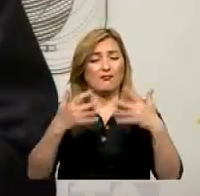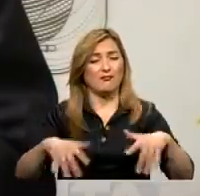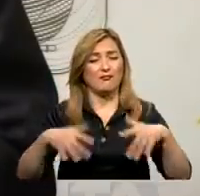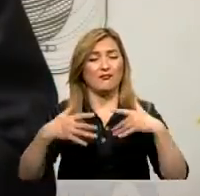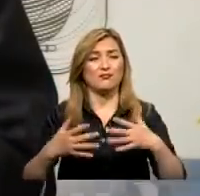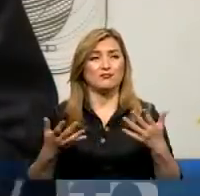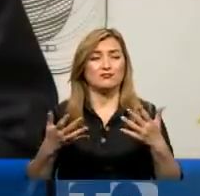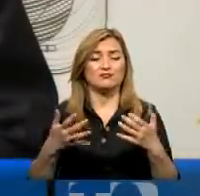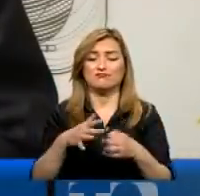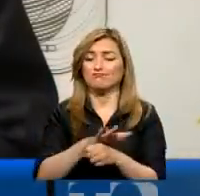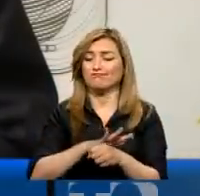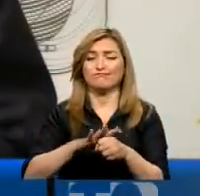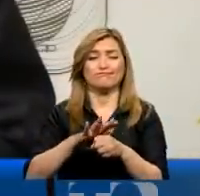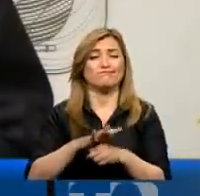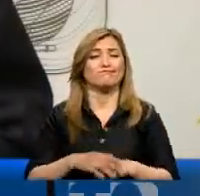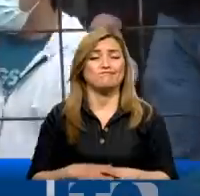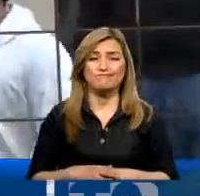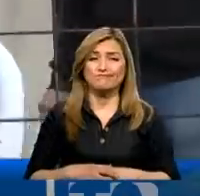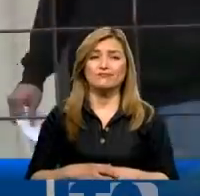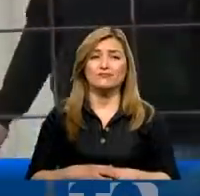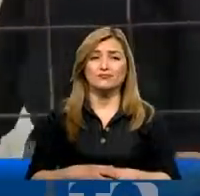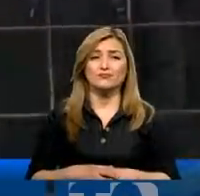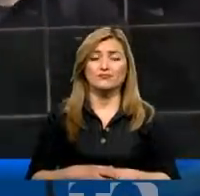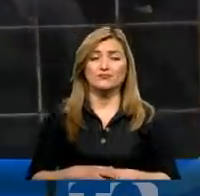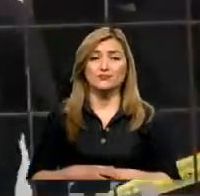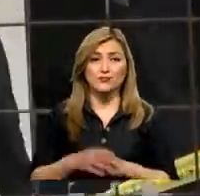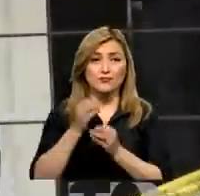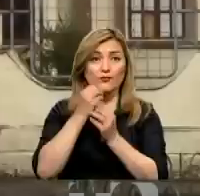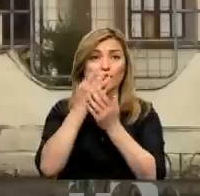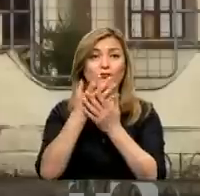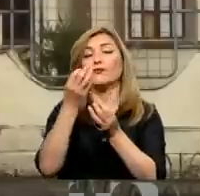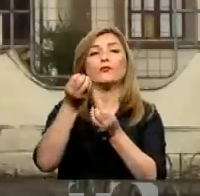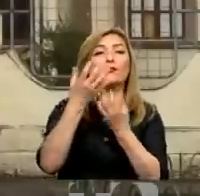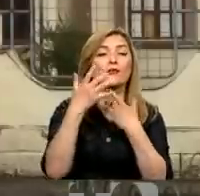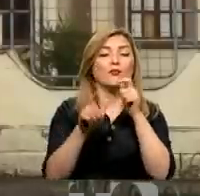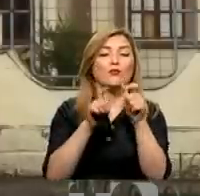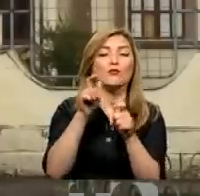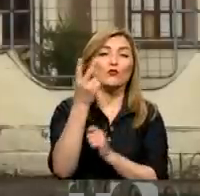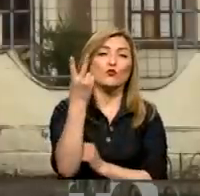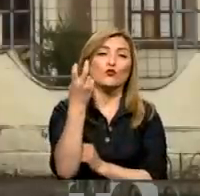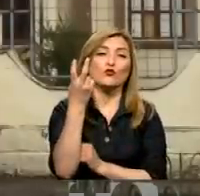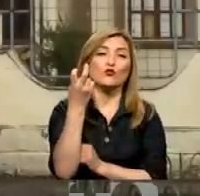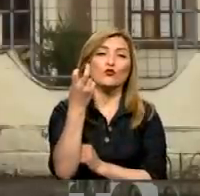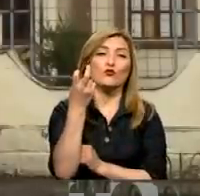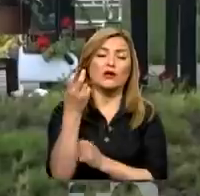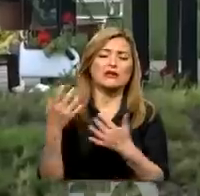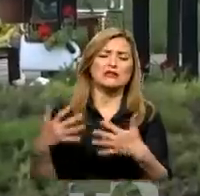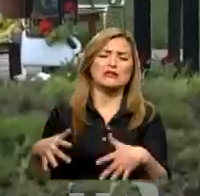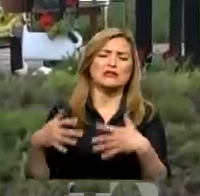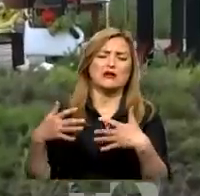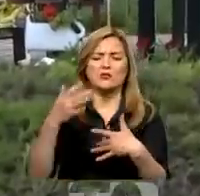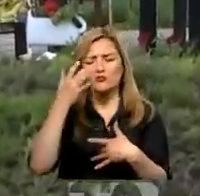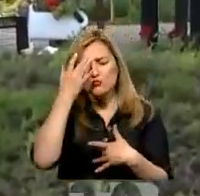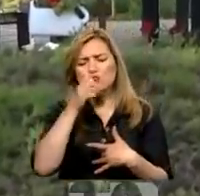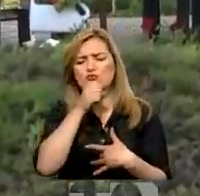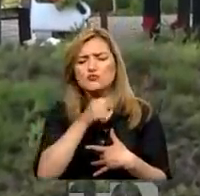sí están ocupándose en altos porcentajes. Hasta el cierre de este informe se conoce que 12 personas se encuentran con pronóstico reservado de la Casa